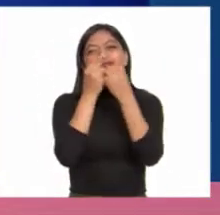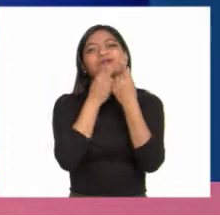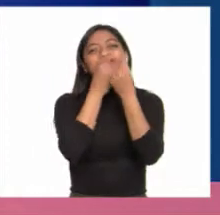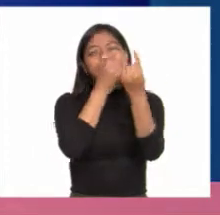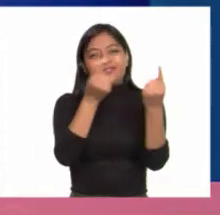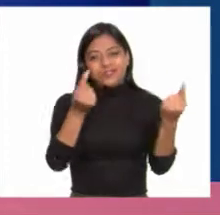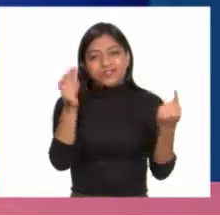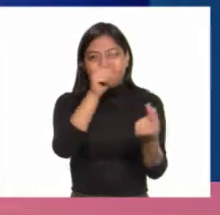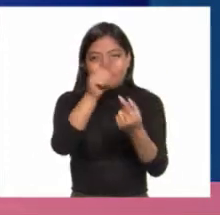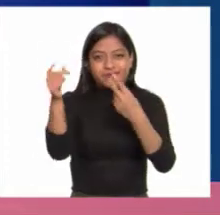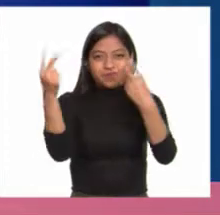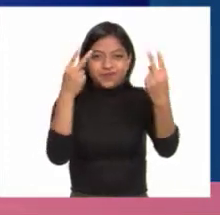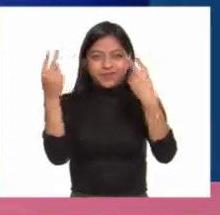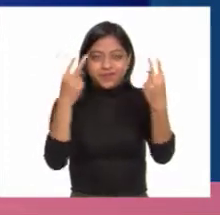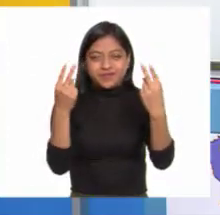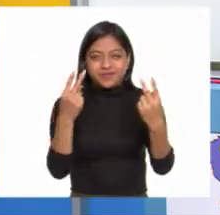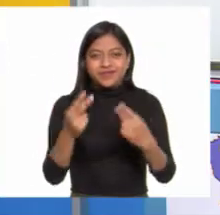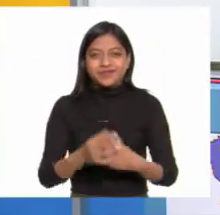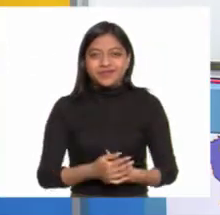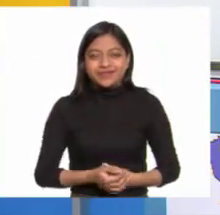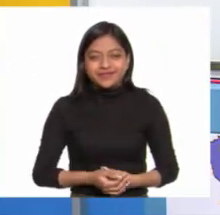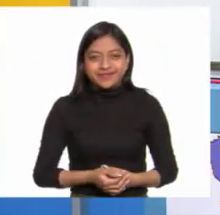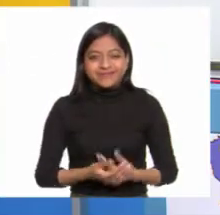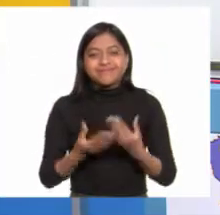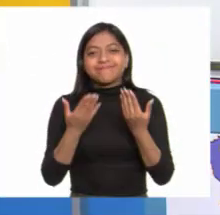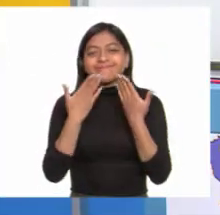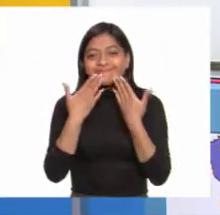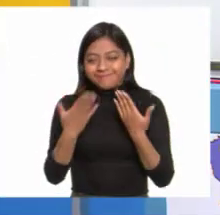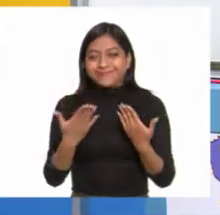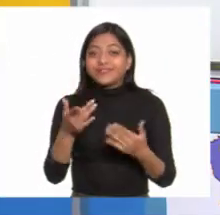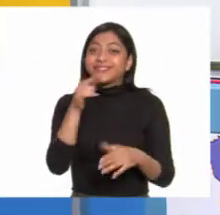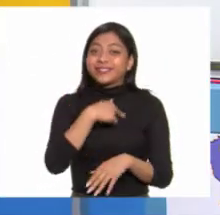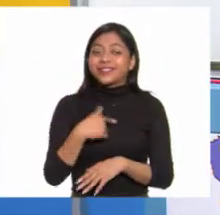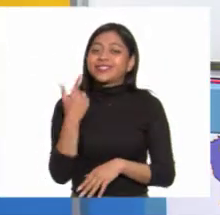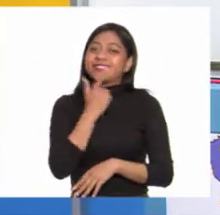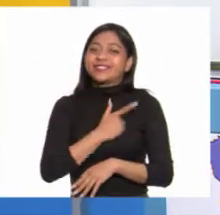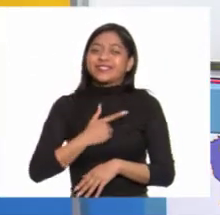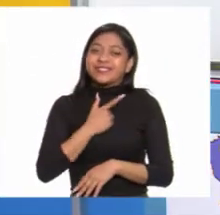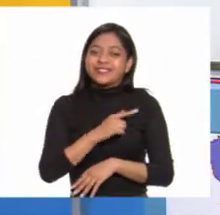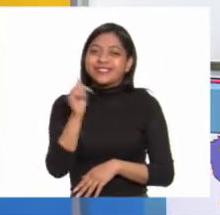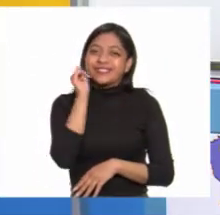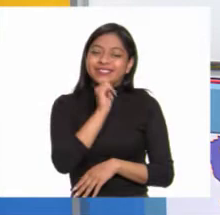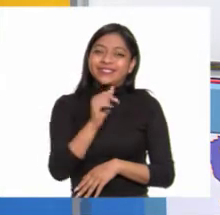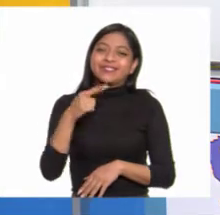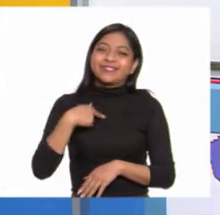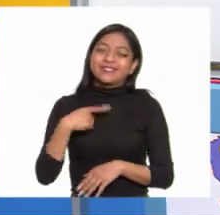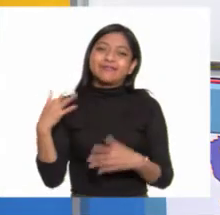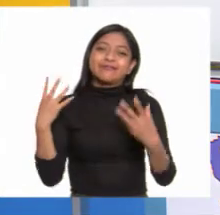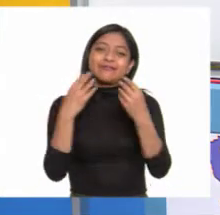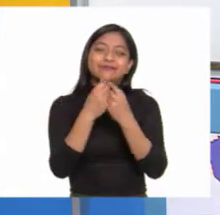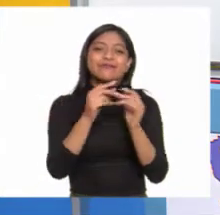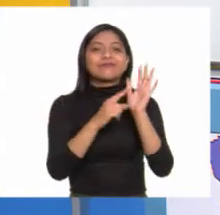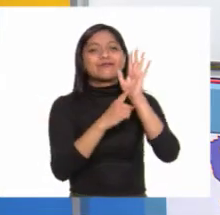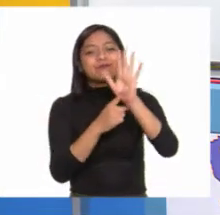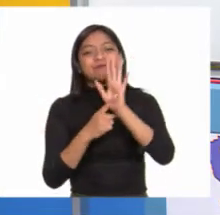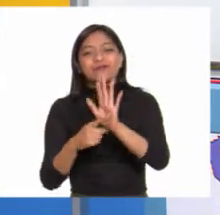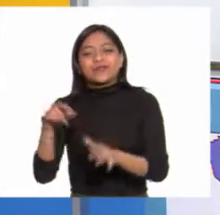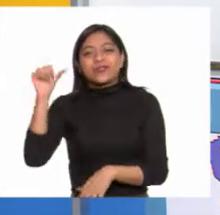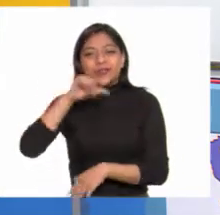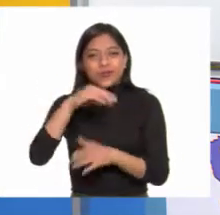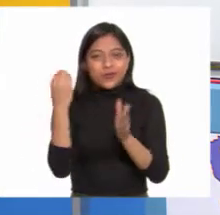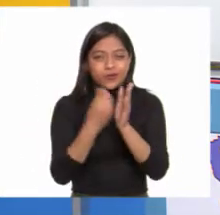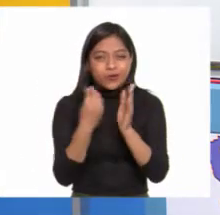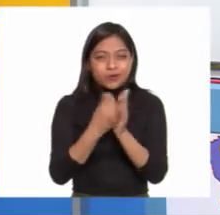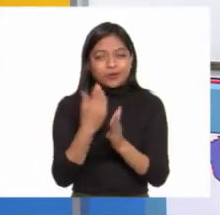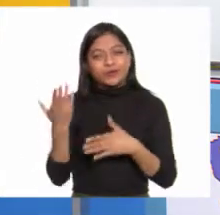que nos ven desde casa. Muy bien. Y yo, como siempre, disfrutando esta oportunidad de compartir con ustedes estas clases